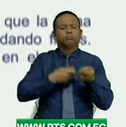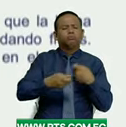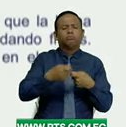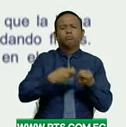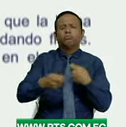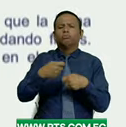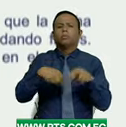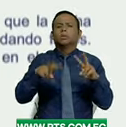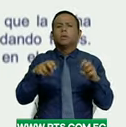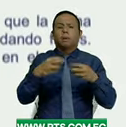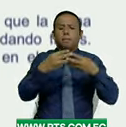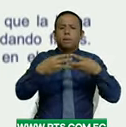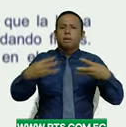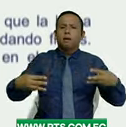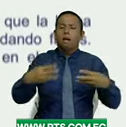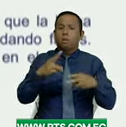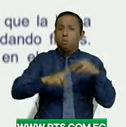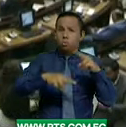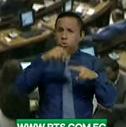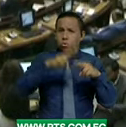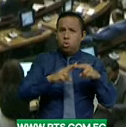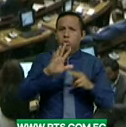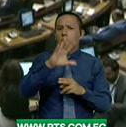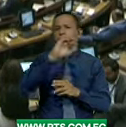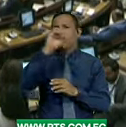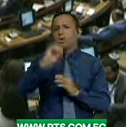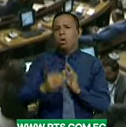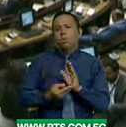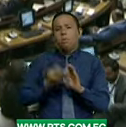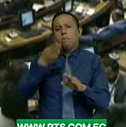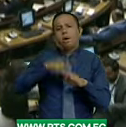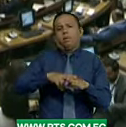de materiales de construcción. Informó Álvaro Terán.